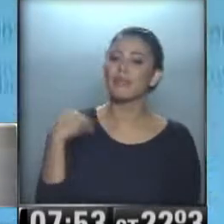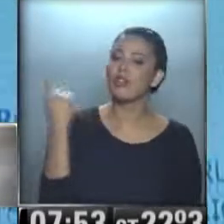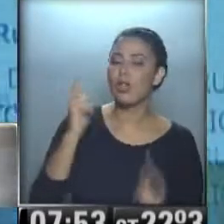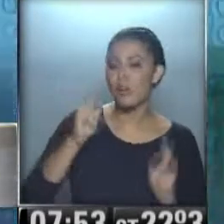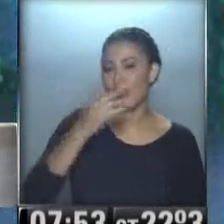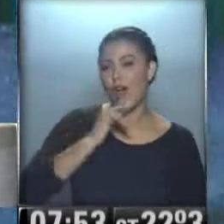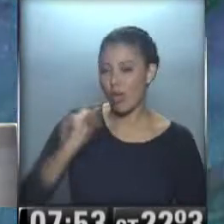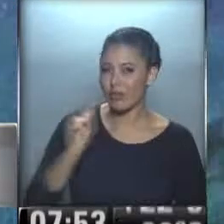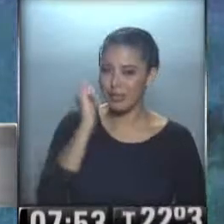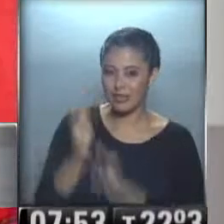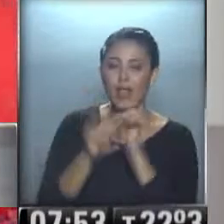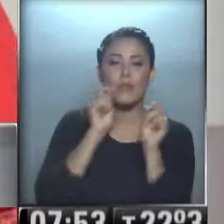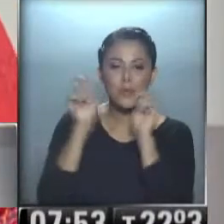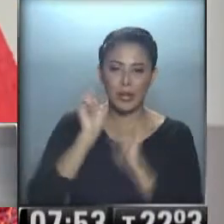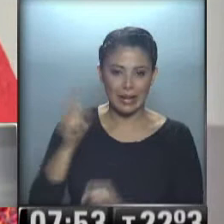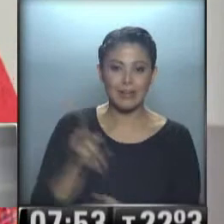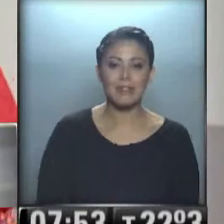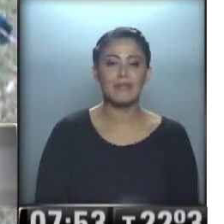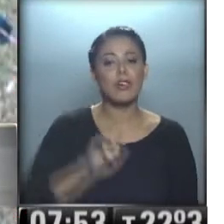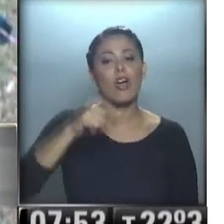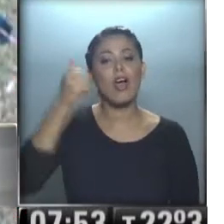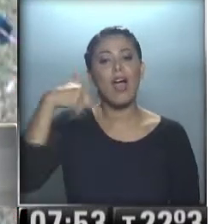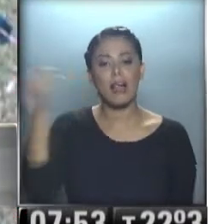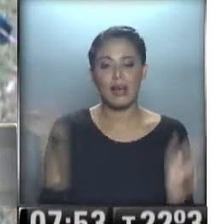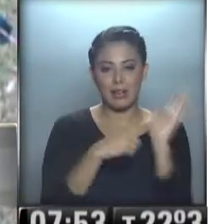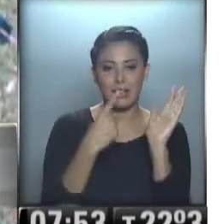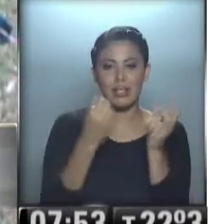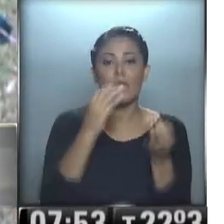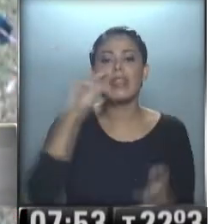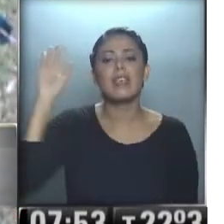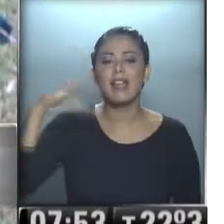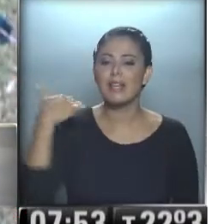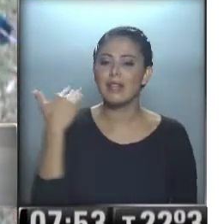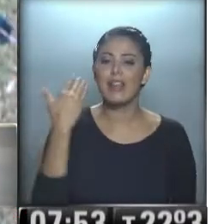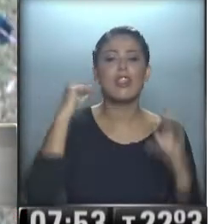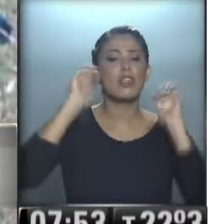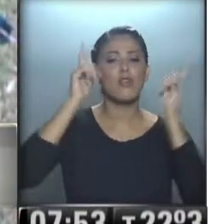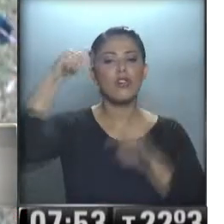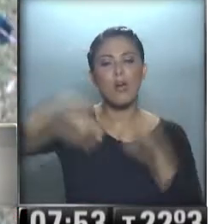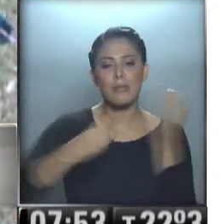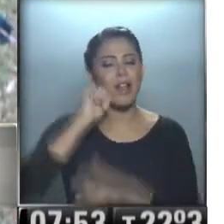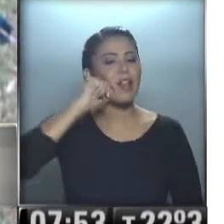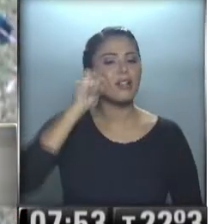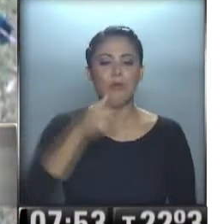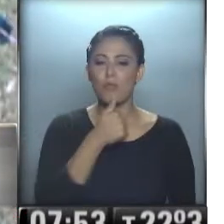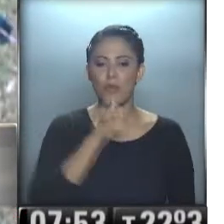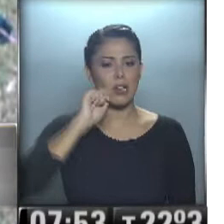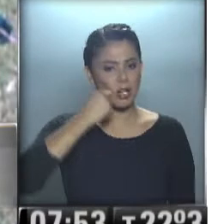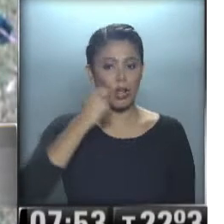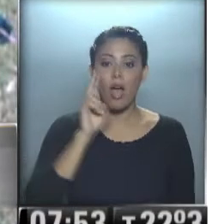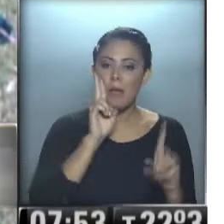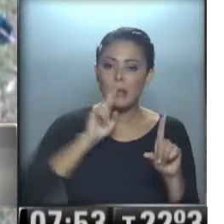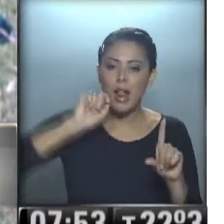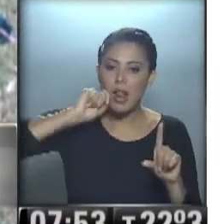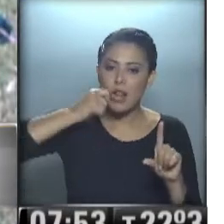Nosotros le trasladamos ahora los besos a Roberto. Ana María Ruiz, buen día, Nadia, disfrutando de esta hermosa mañana y tomando unos ricos mates. Mirá qué